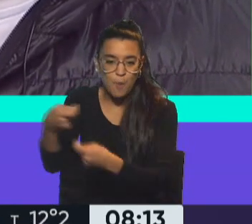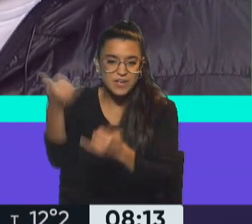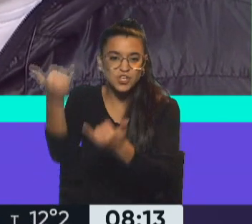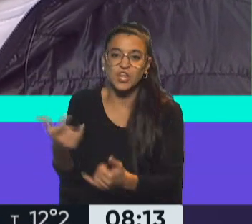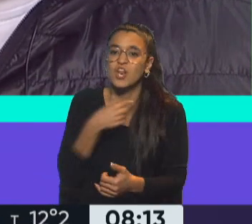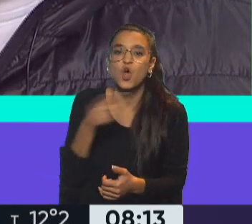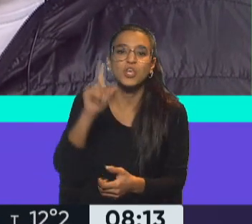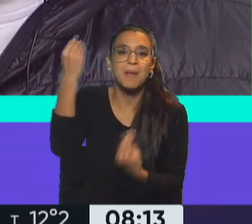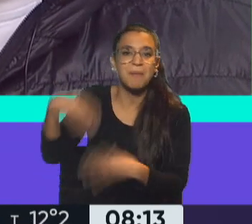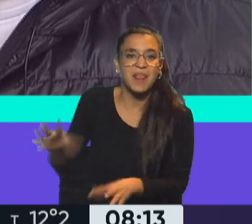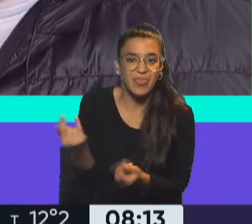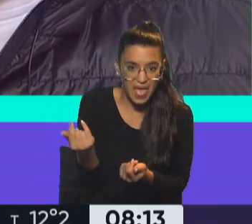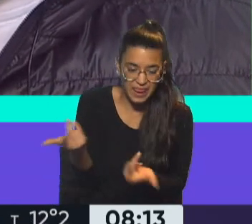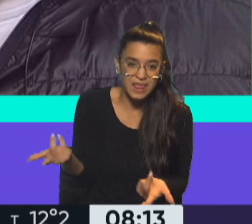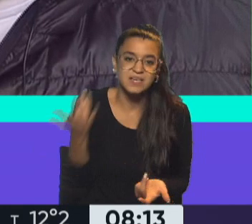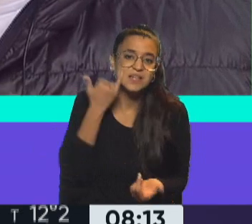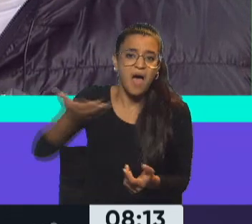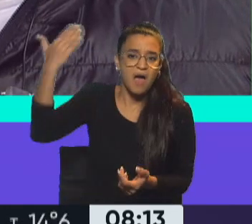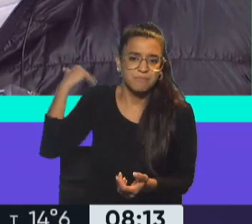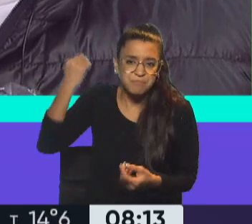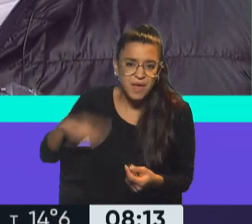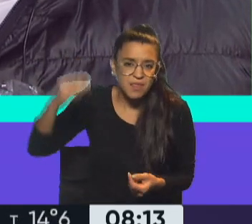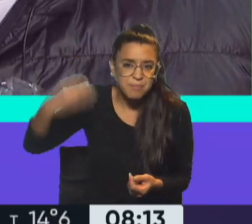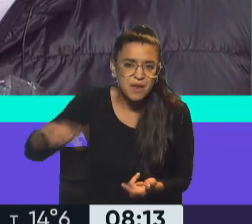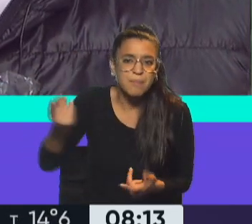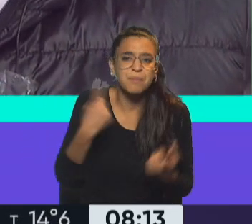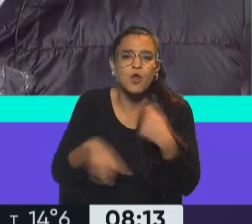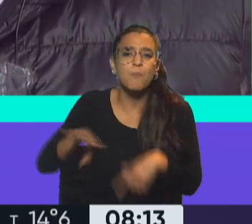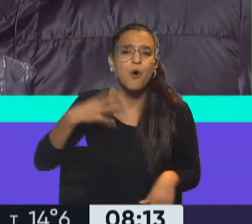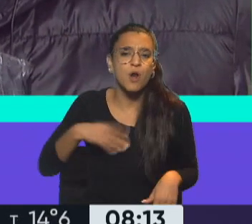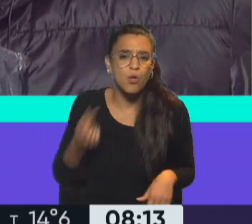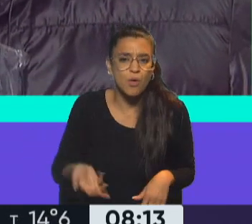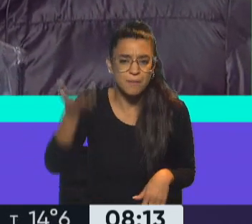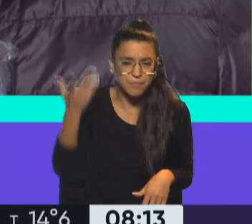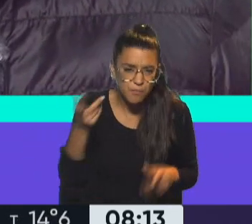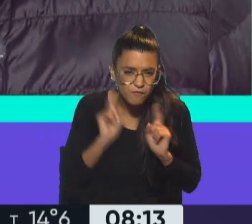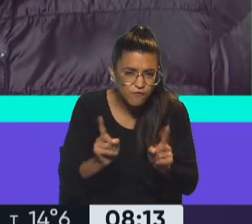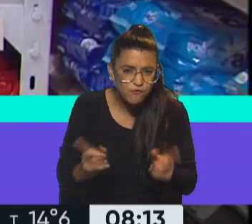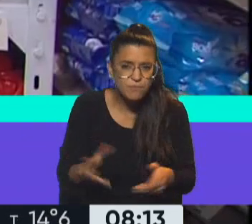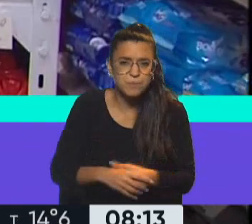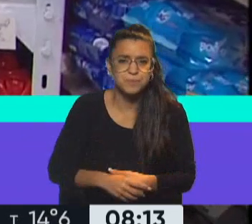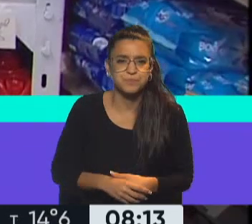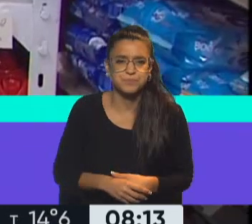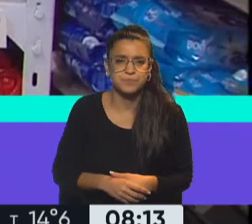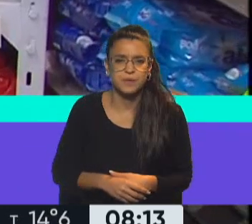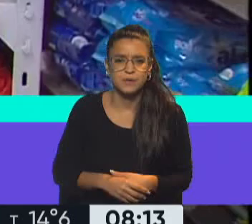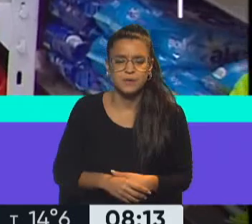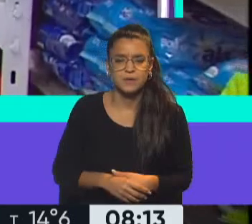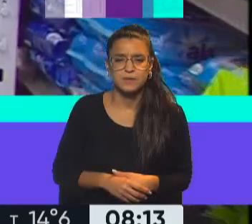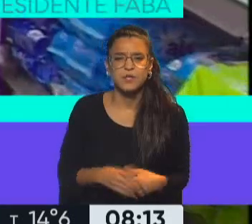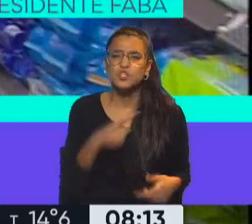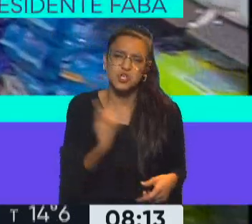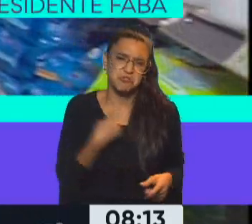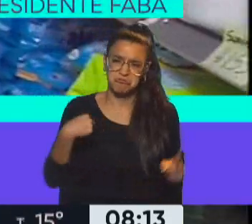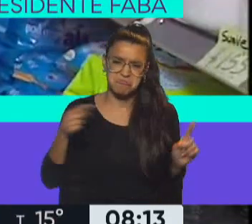perder ya bastante ha perdido no pero ese efecto por las dudas existe perdura en nuestro caso